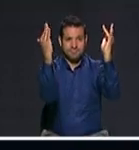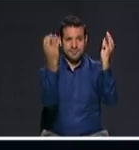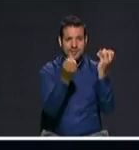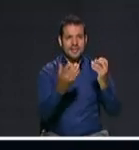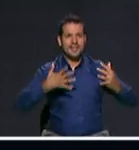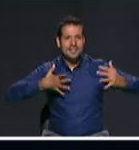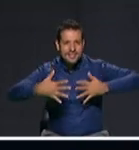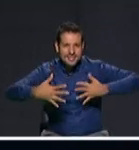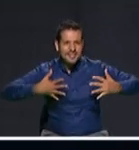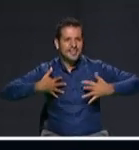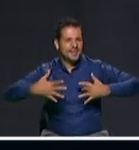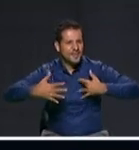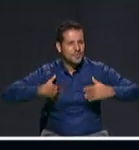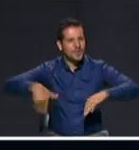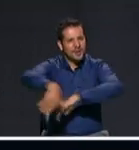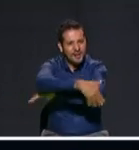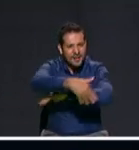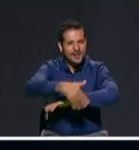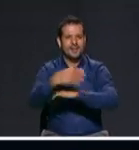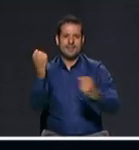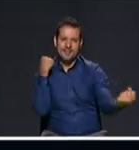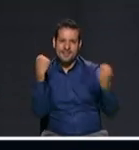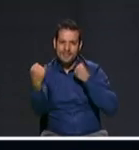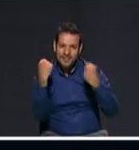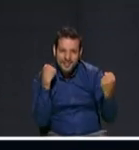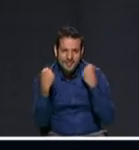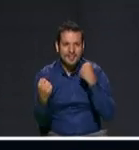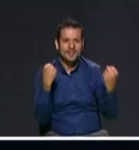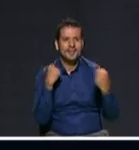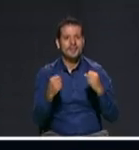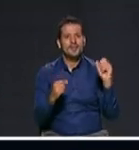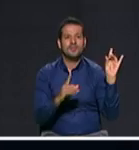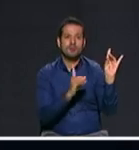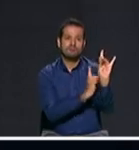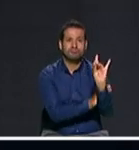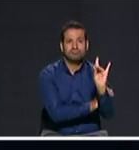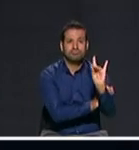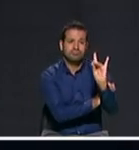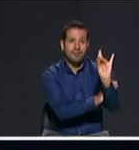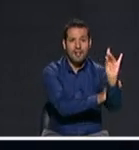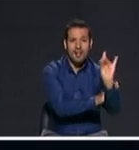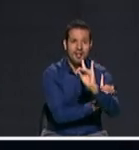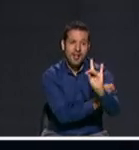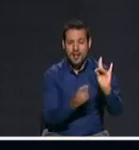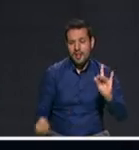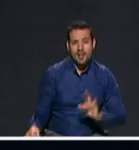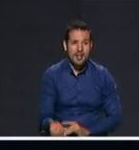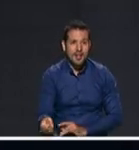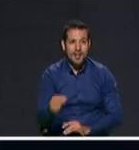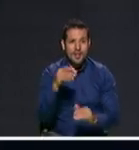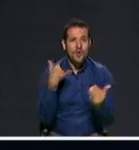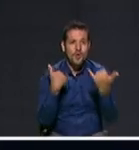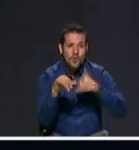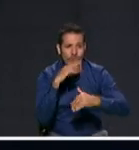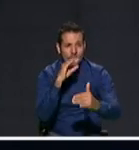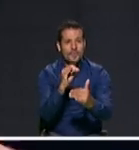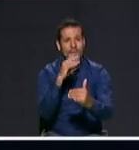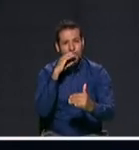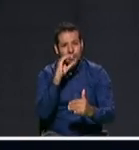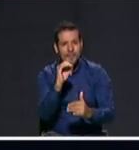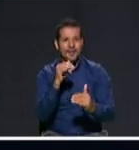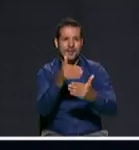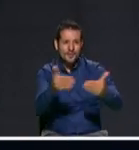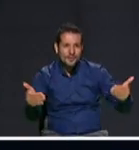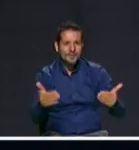teatros al aire libre con gimnasios al aire libre con espacio para mascotas con juegos para niños ese tiene que ser el gran objetivo y queremos hacer